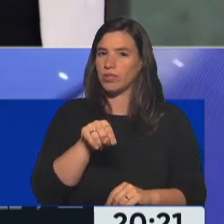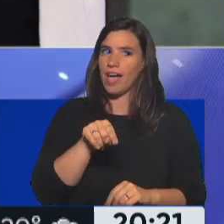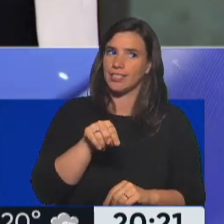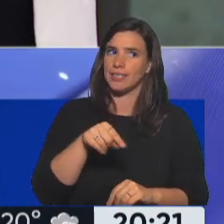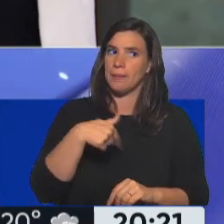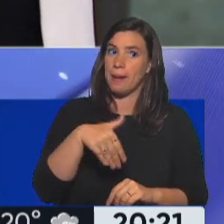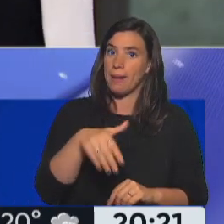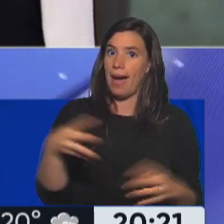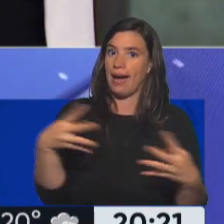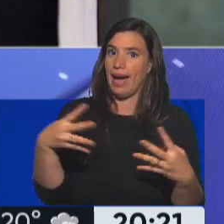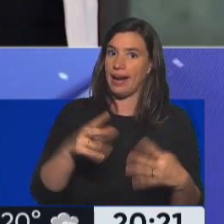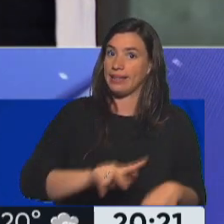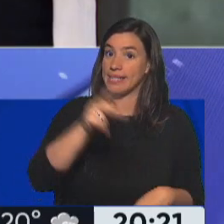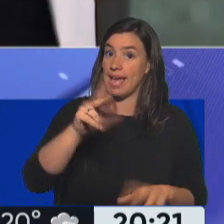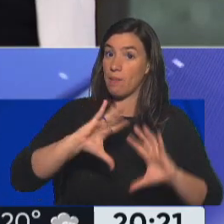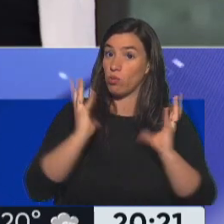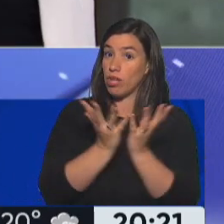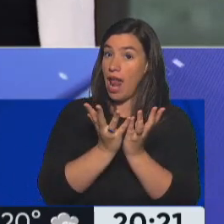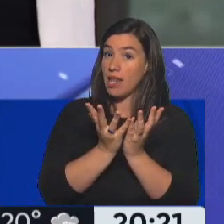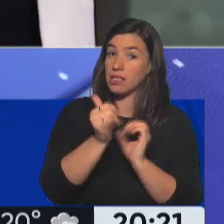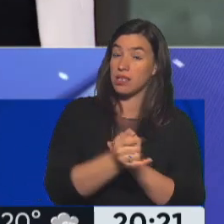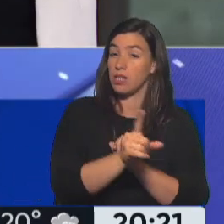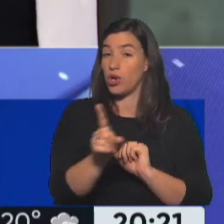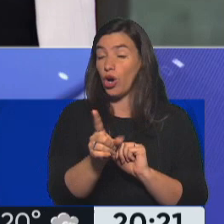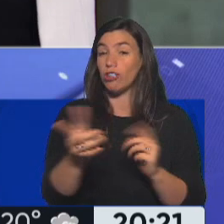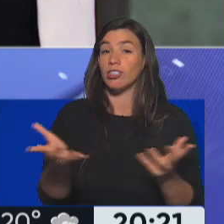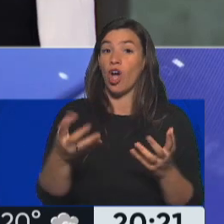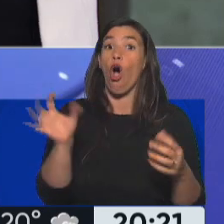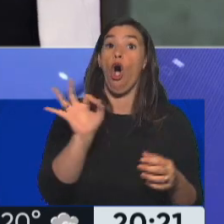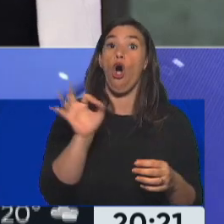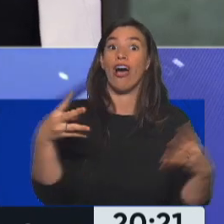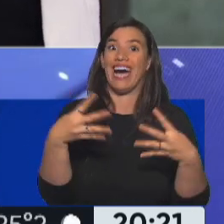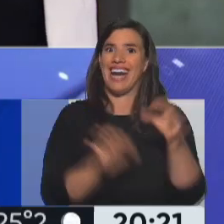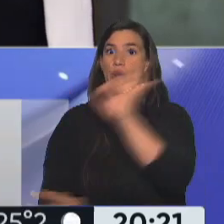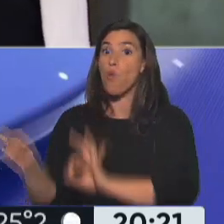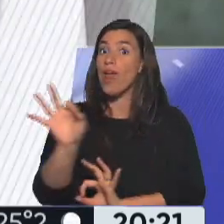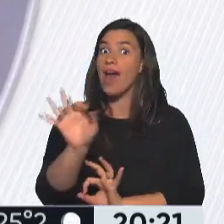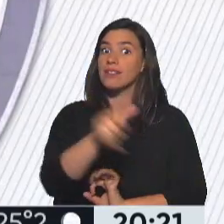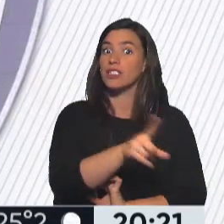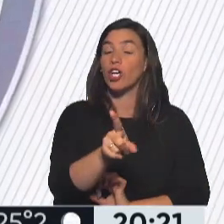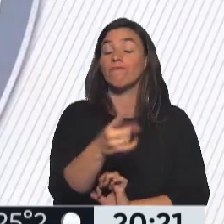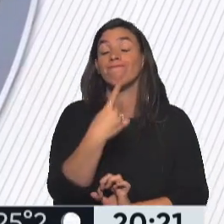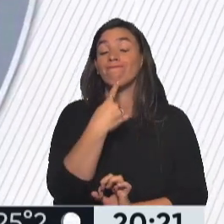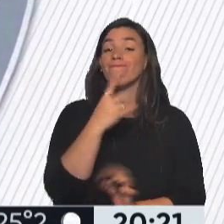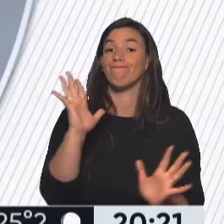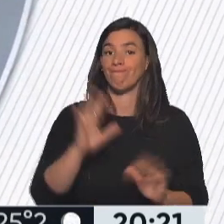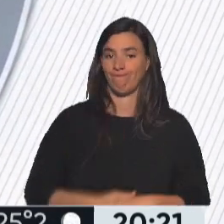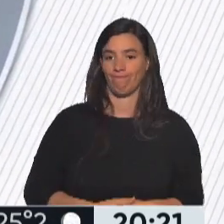cerca de una tercera guerra mundial y no solo guerra mundial, sino una guerra nuclear.